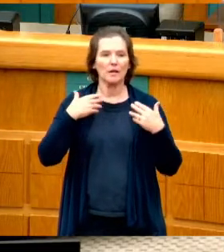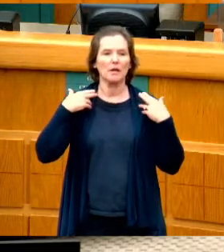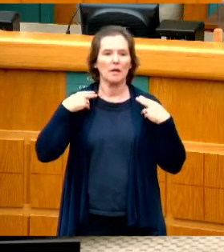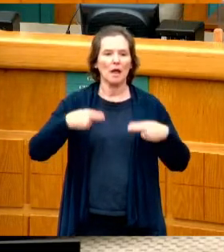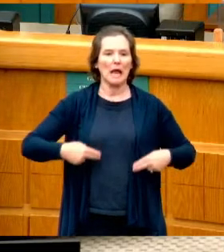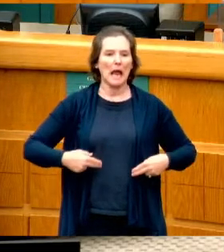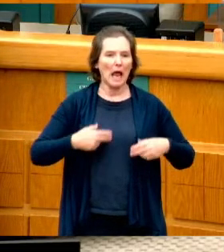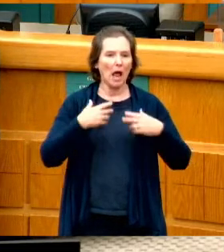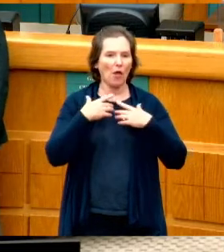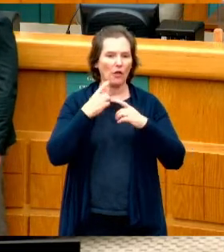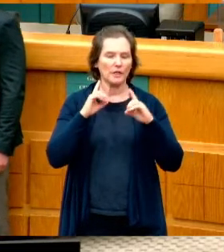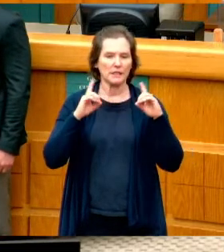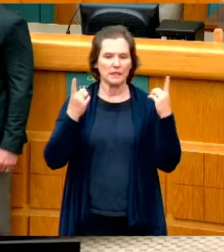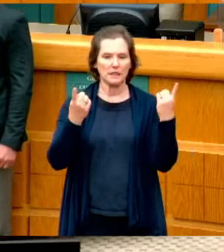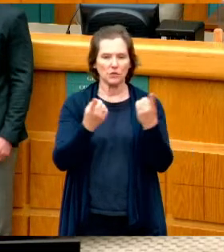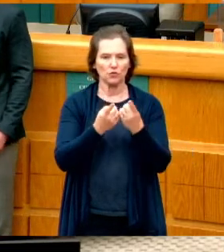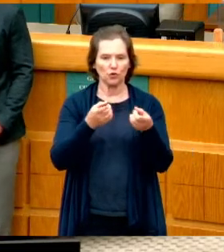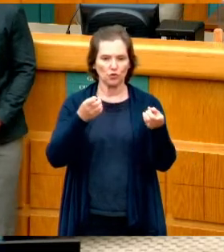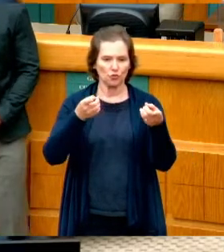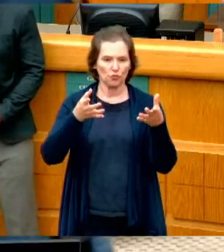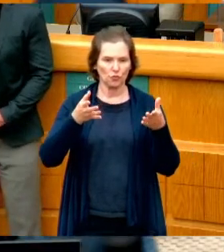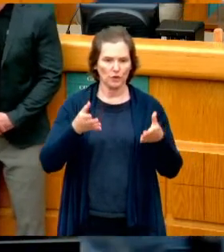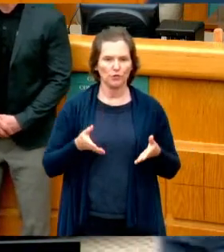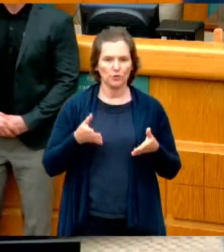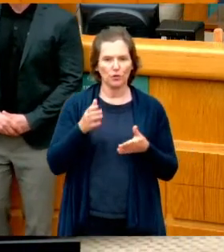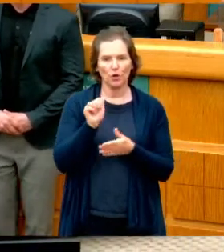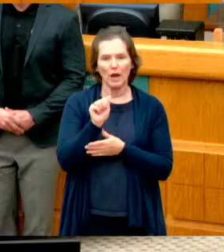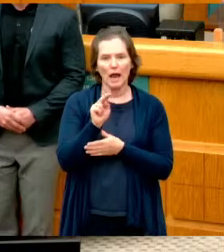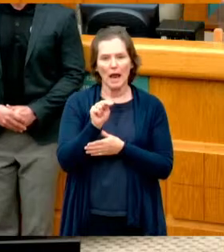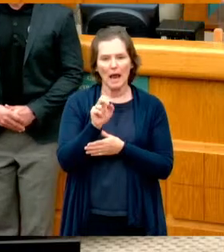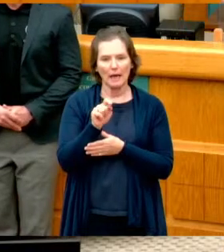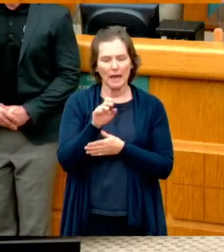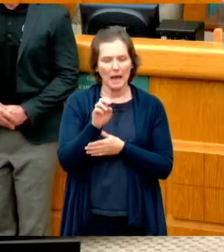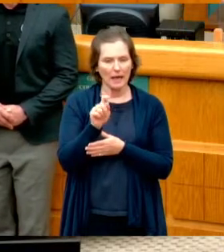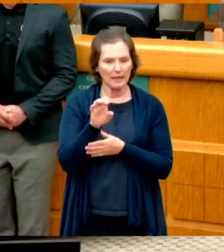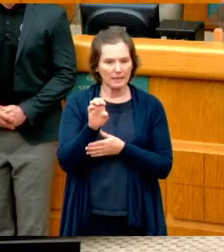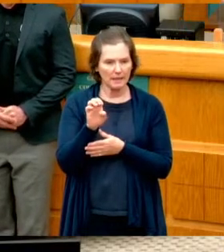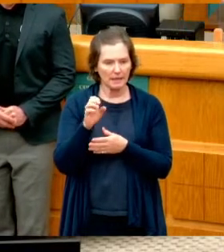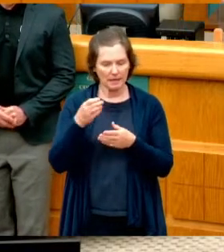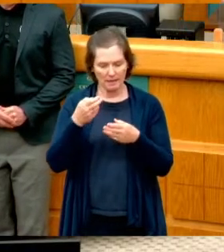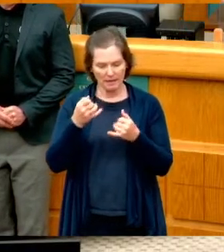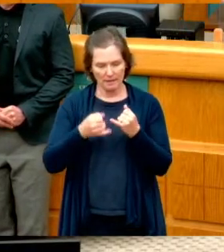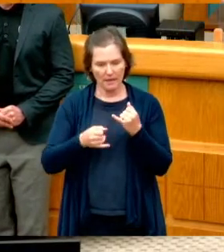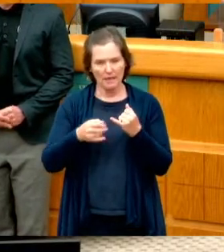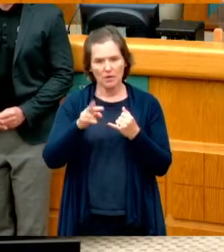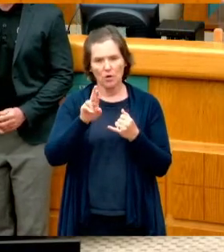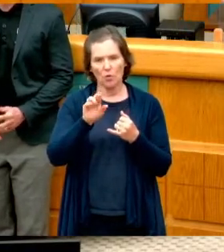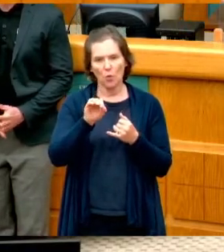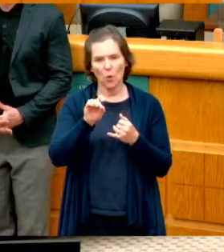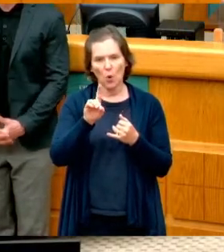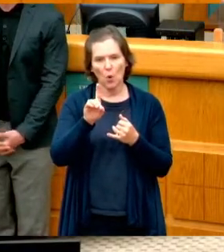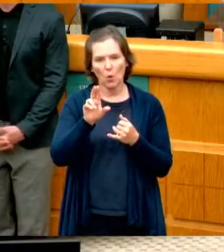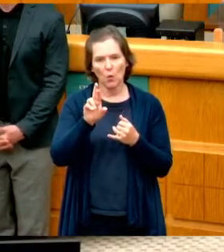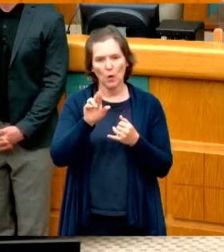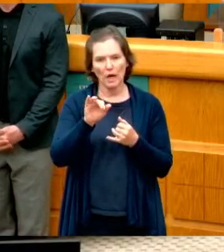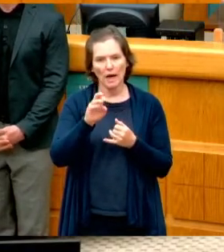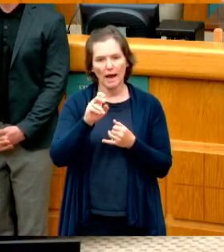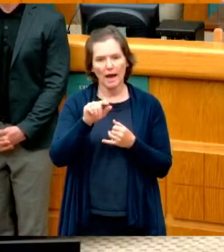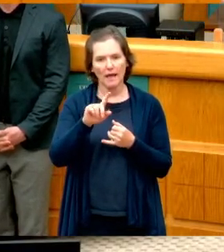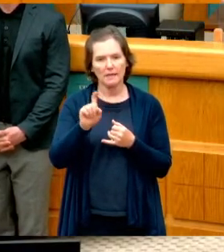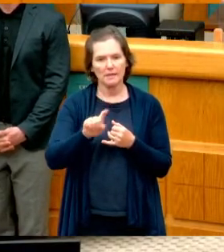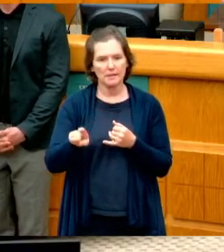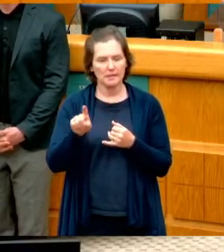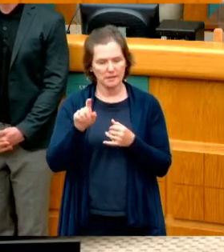uso de cubrebocas no es obligatorio, pero no nos detiene a contar con nuestros requerimientos. Los más de 3,000 empleados de la ciudad van a tener que seguir usando